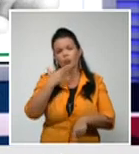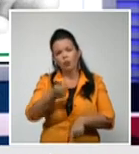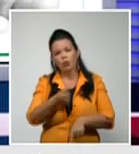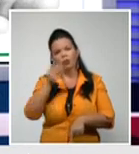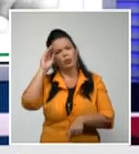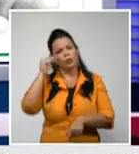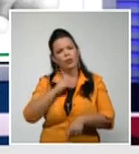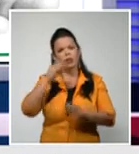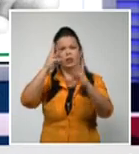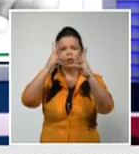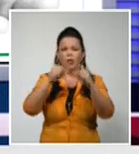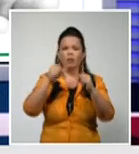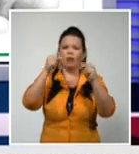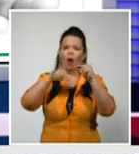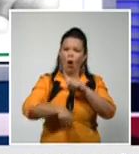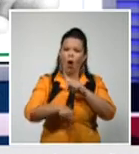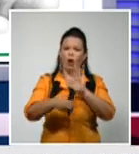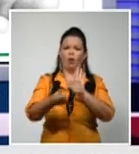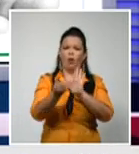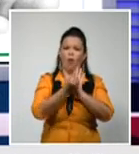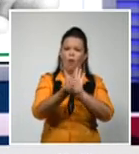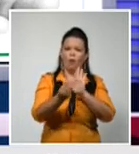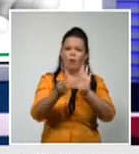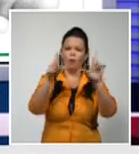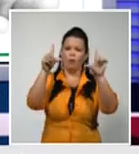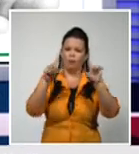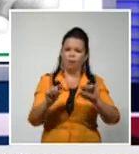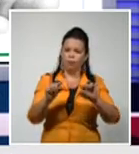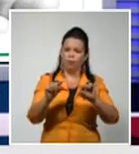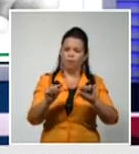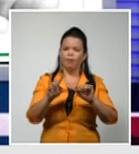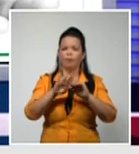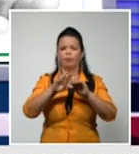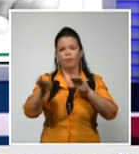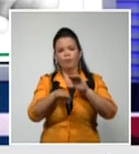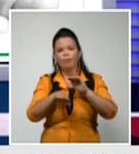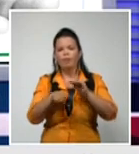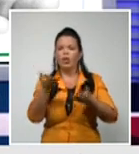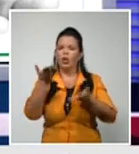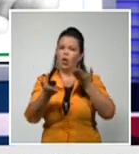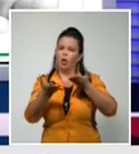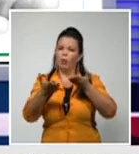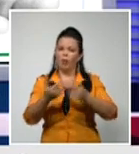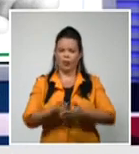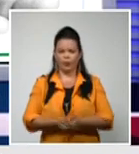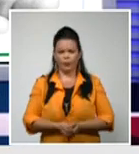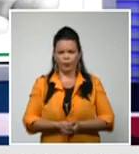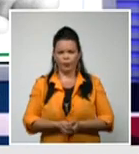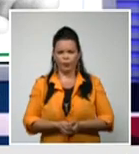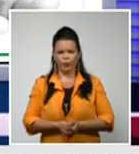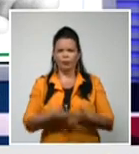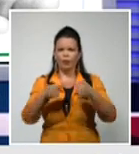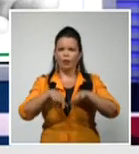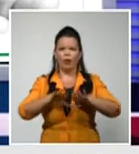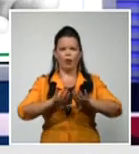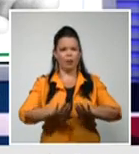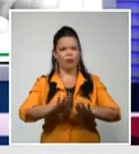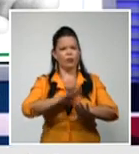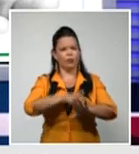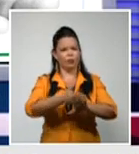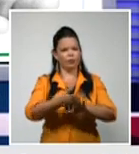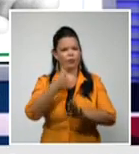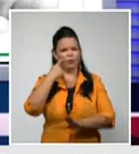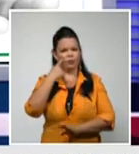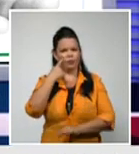casos confirmados en la jornada de este miércoles sea discretamente inferior comparada con las precedentes. Vamos a una pausa y luego revisamos qué sucede con